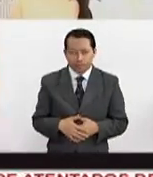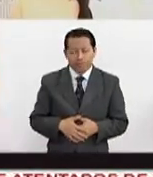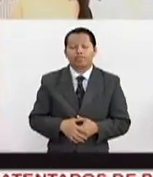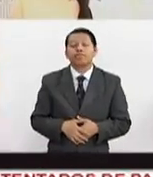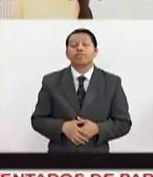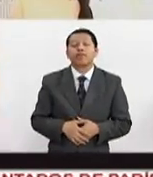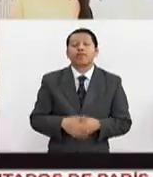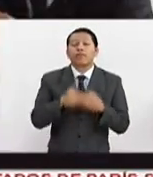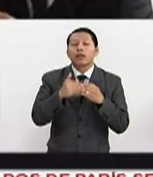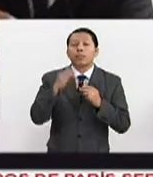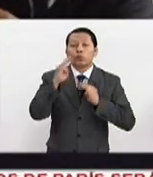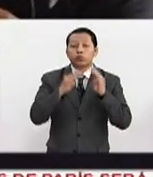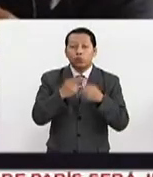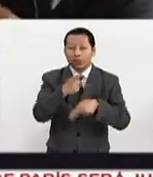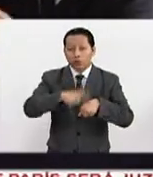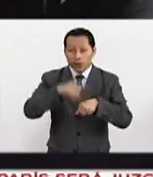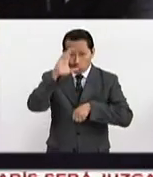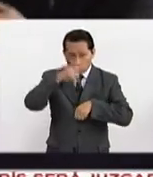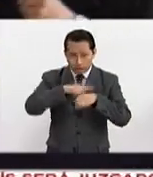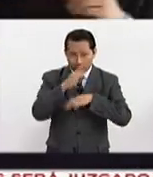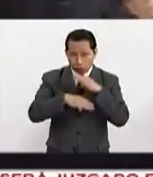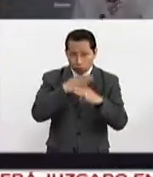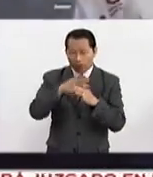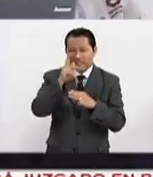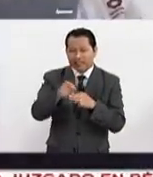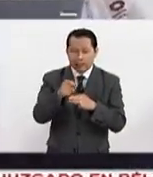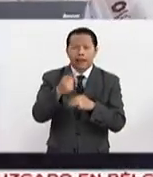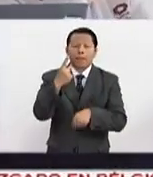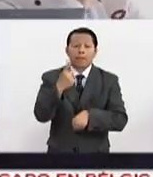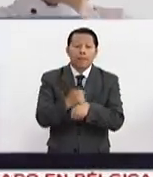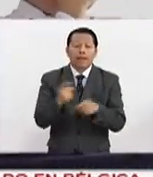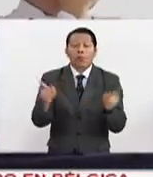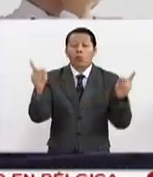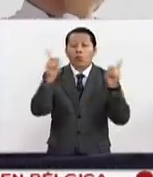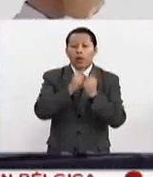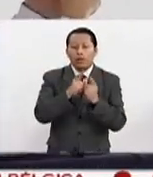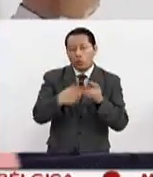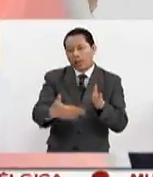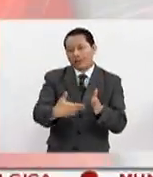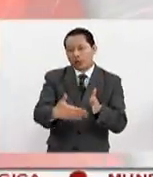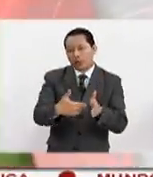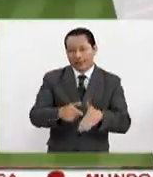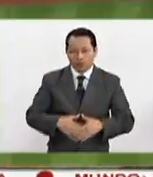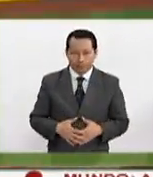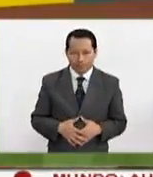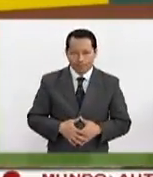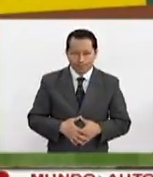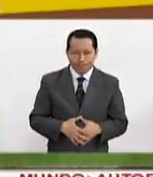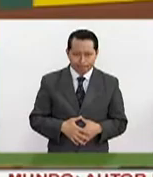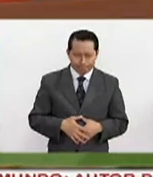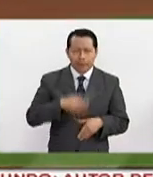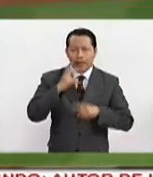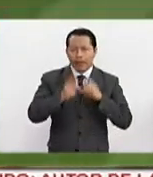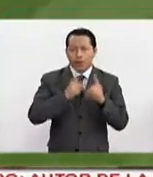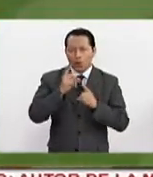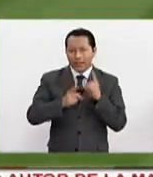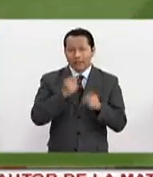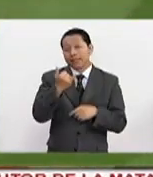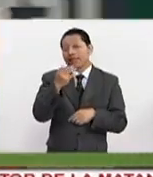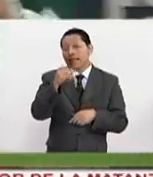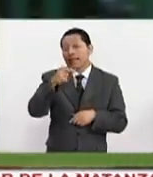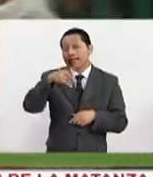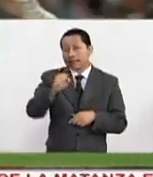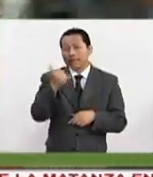Más adelante, el Museo Nacional de las Culturas del Mundo es sede del primer encuentro gastronómico. Y en los deportes,